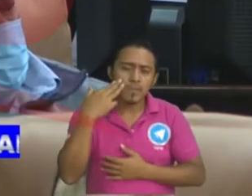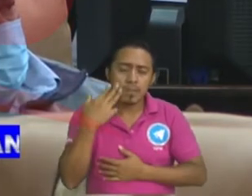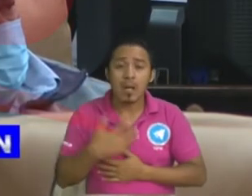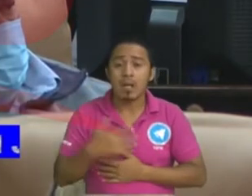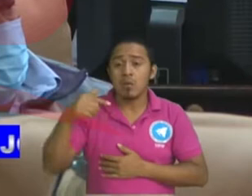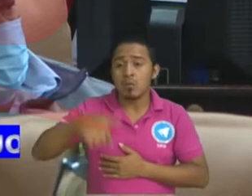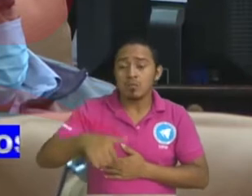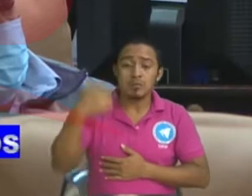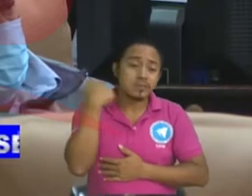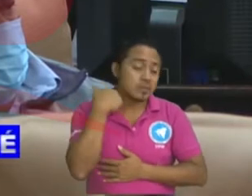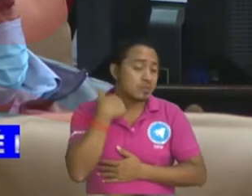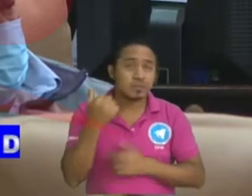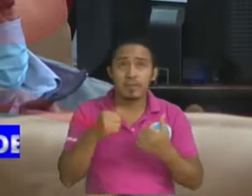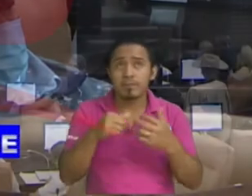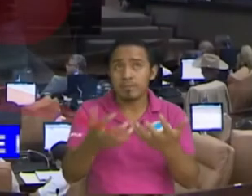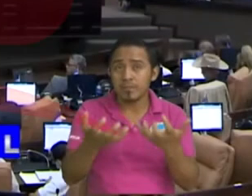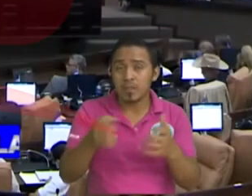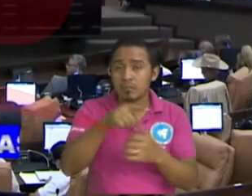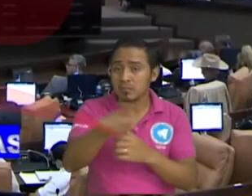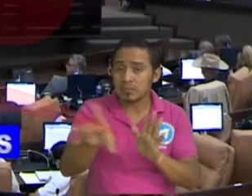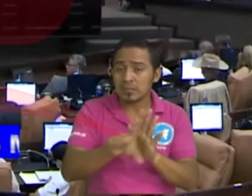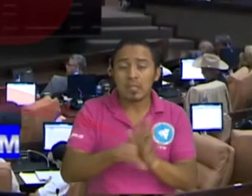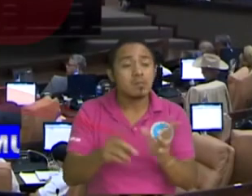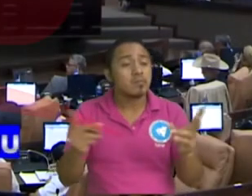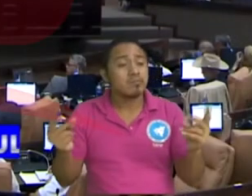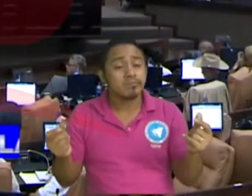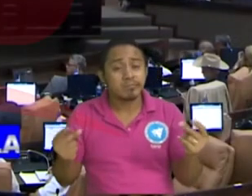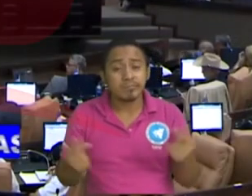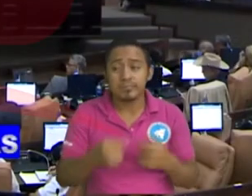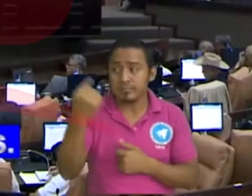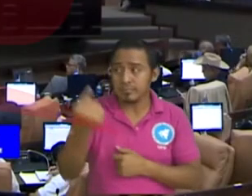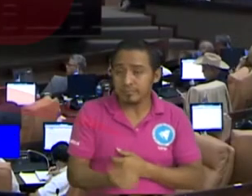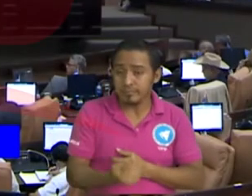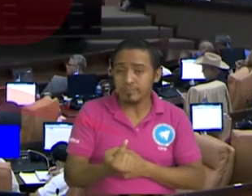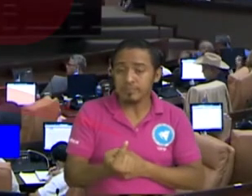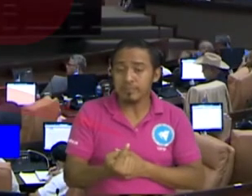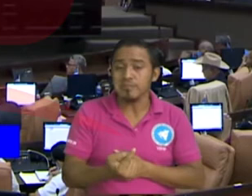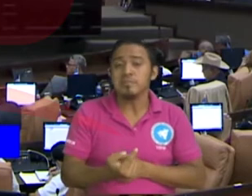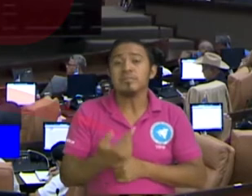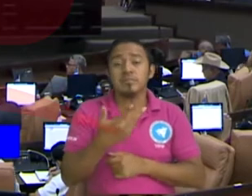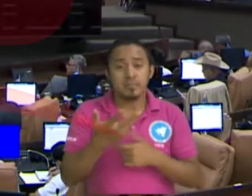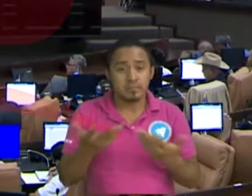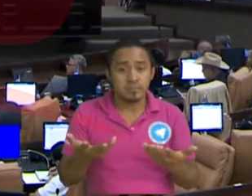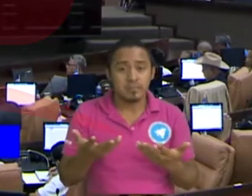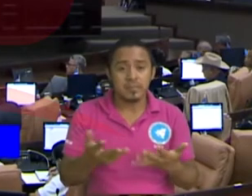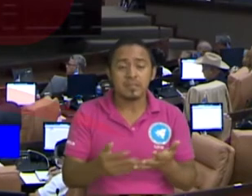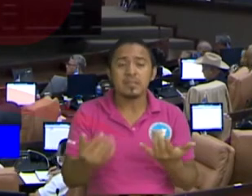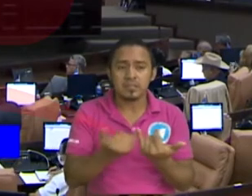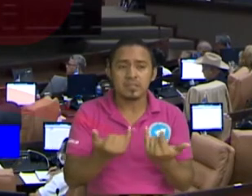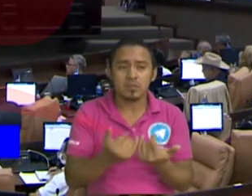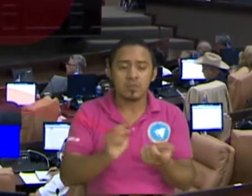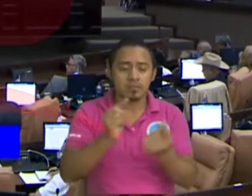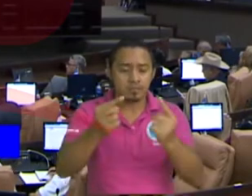que hoy y siempre. Yo quisiera que esa ley de urgencia que hoy viene así sean cambiadas